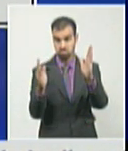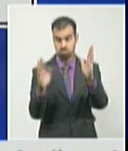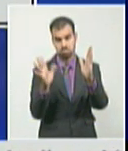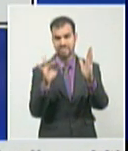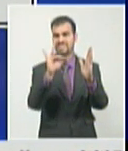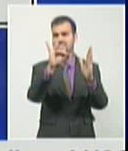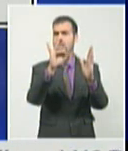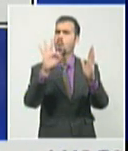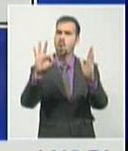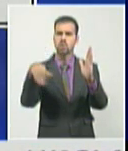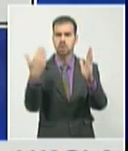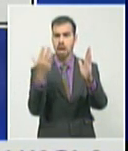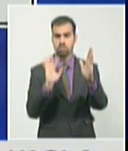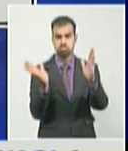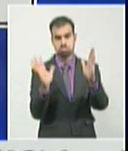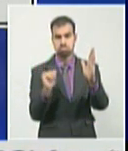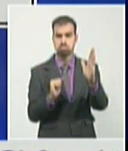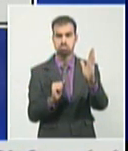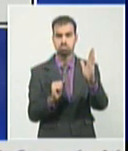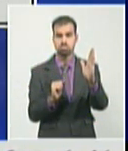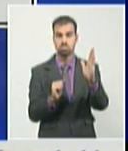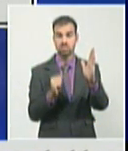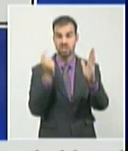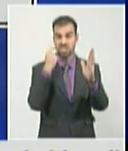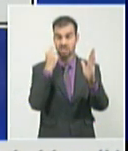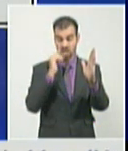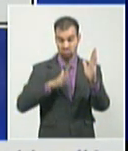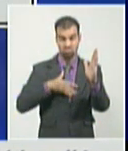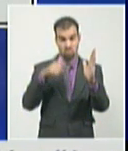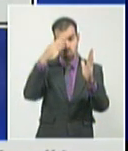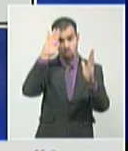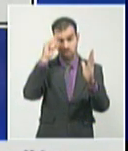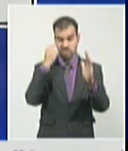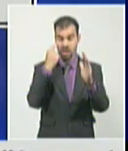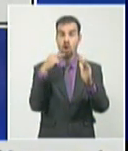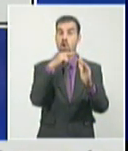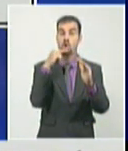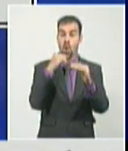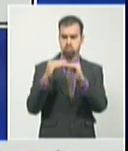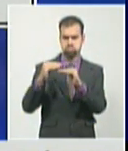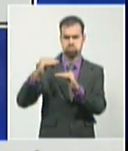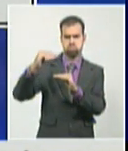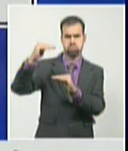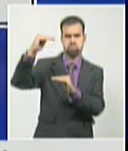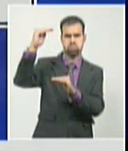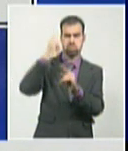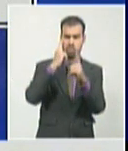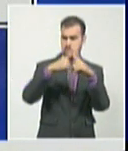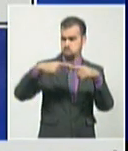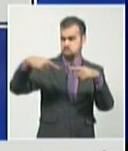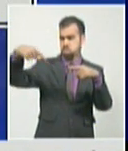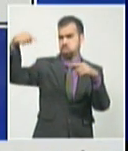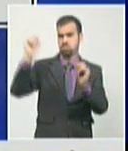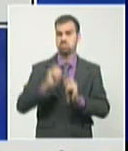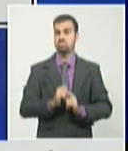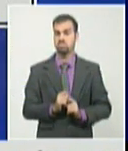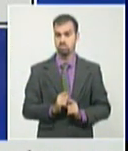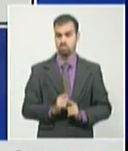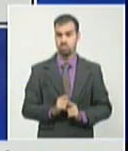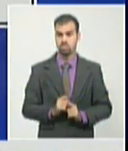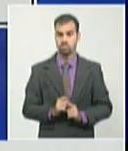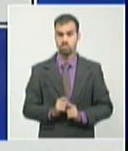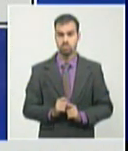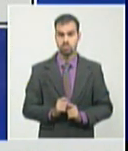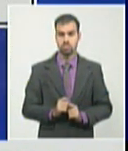días los autores se han incrementado claro aquí influye como siempre decimos